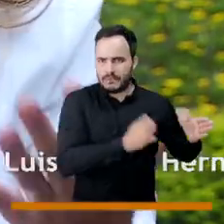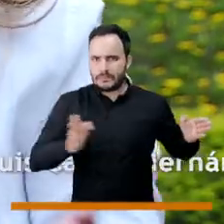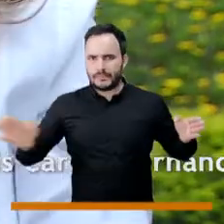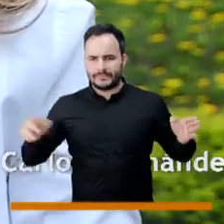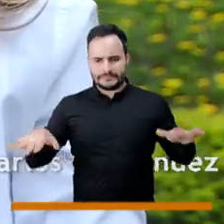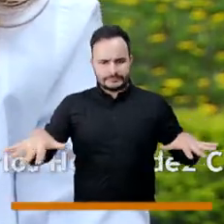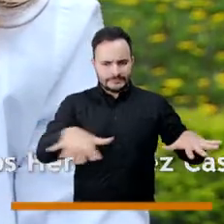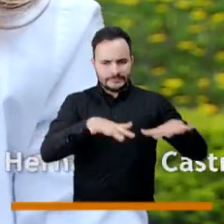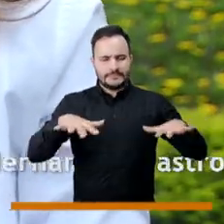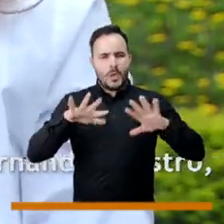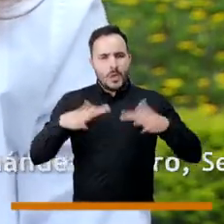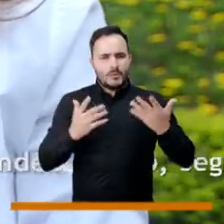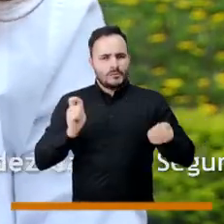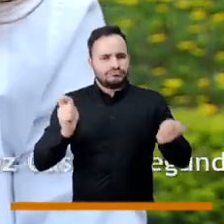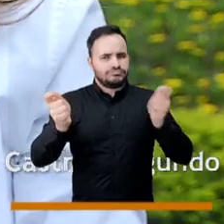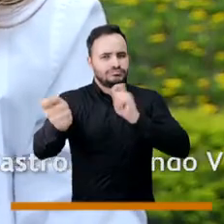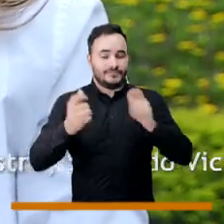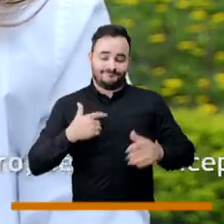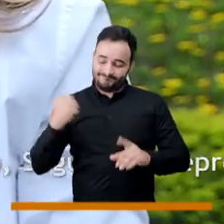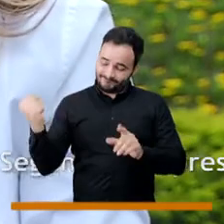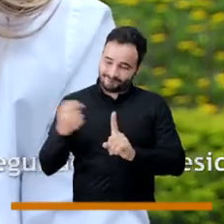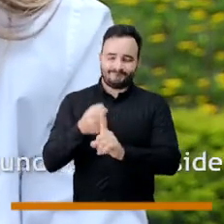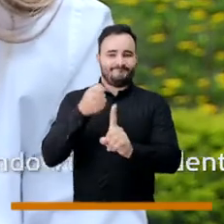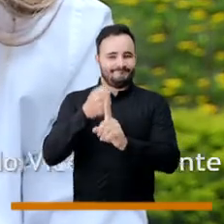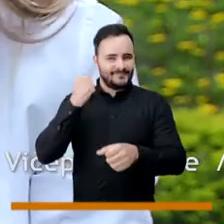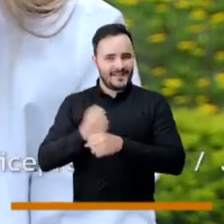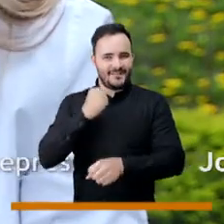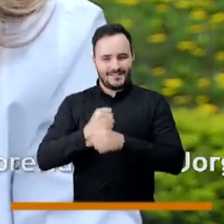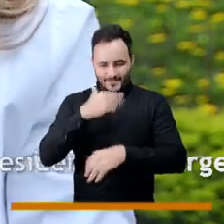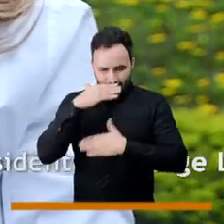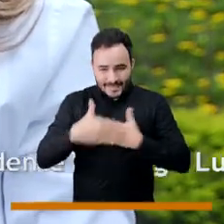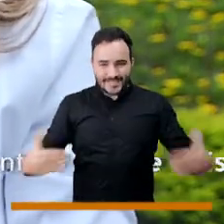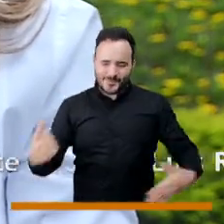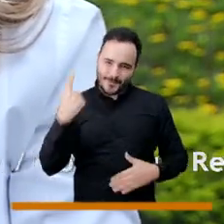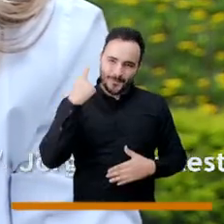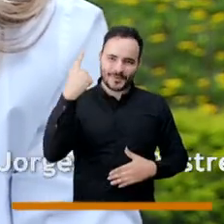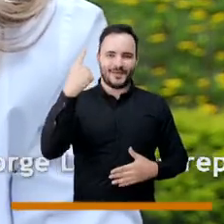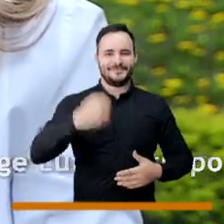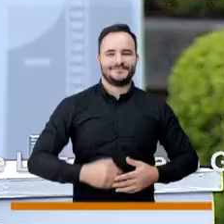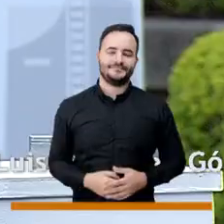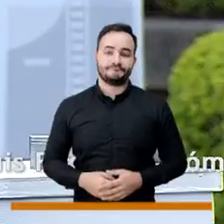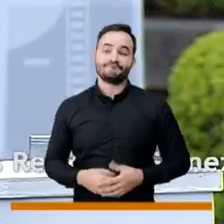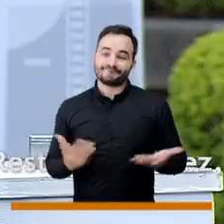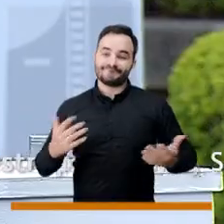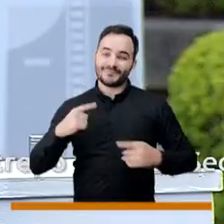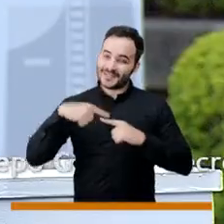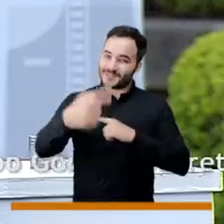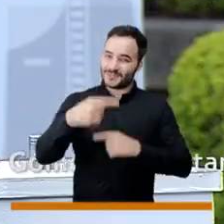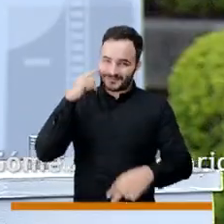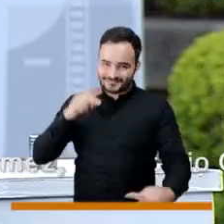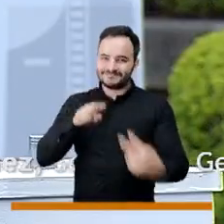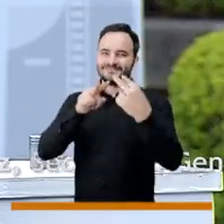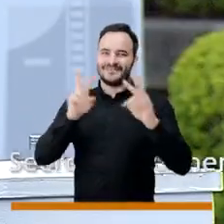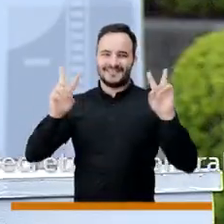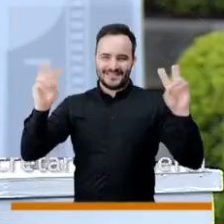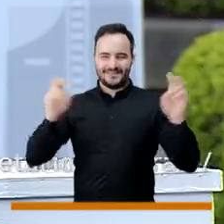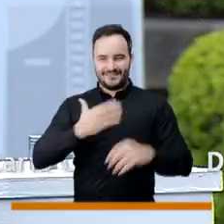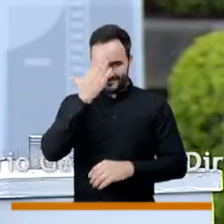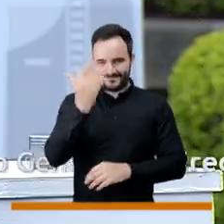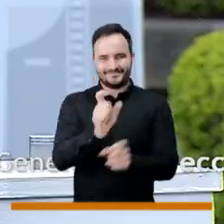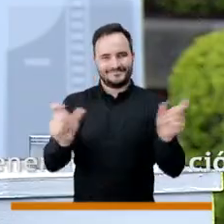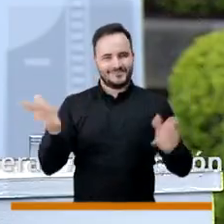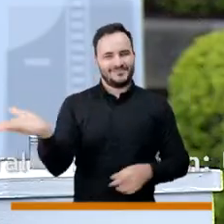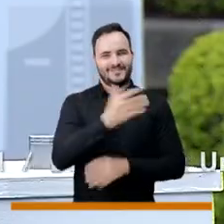muchísimas gracias por el espacio y seguiremos haciendo por la niñez son y nosotros nos vemos en un próximo de